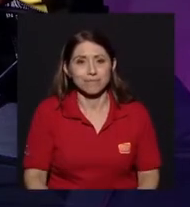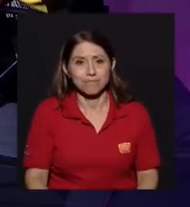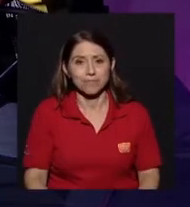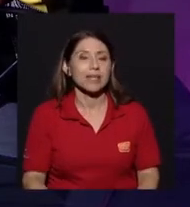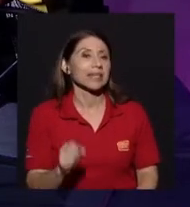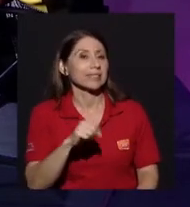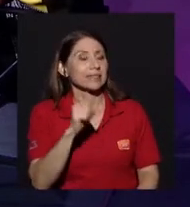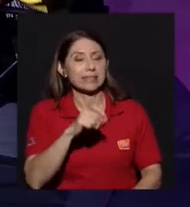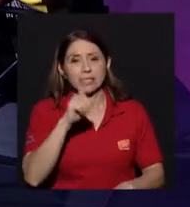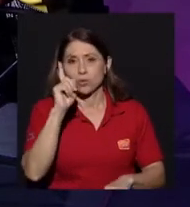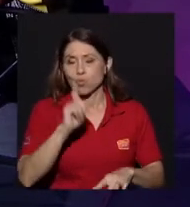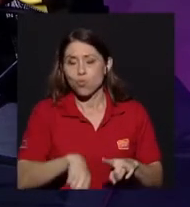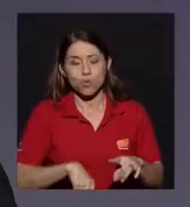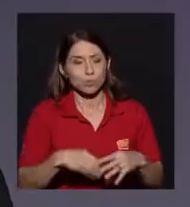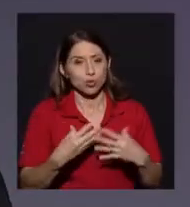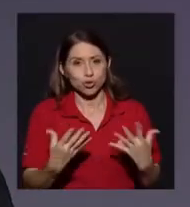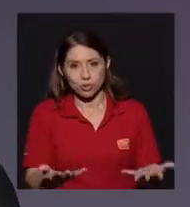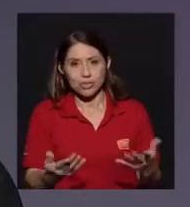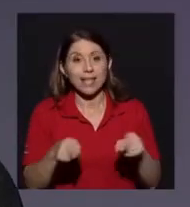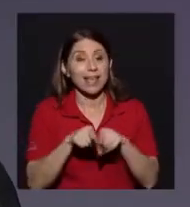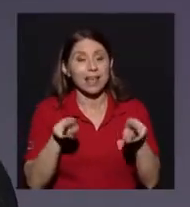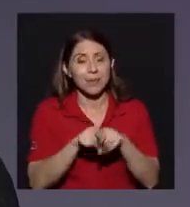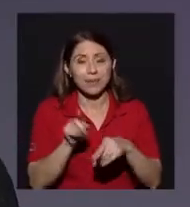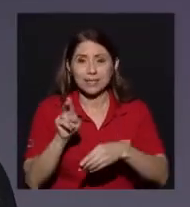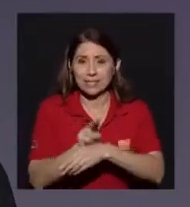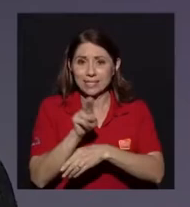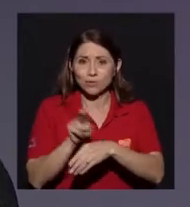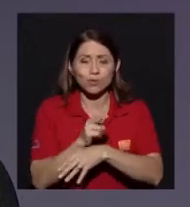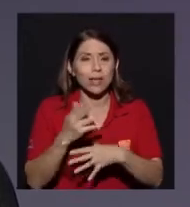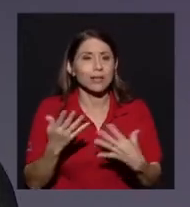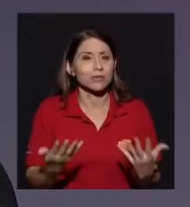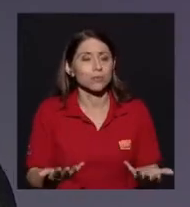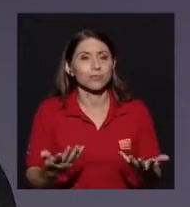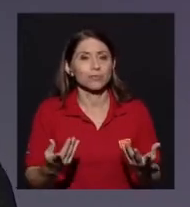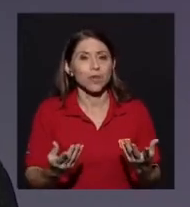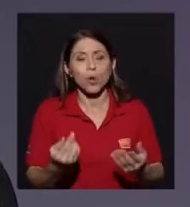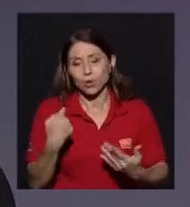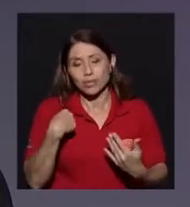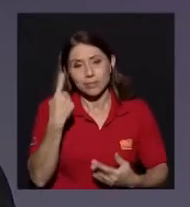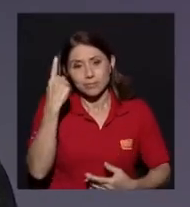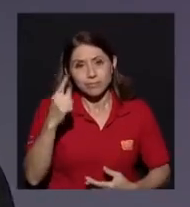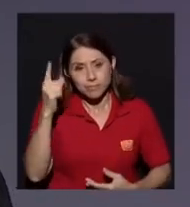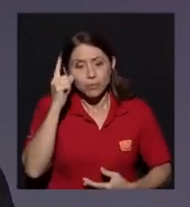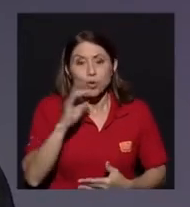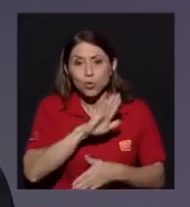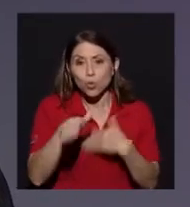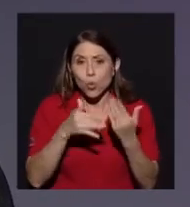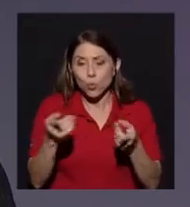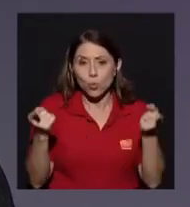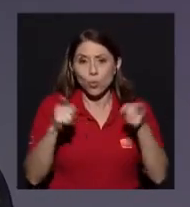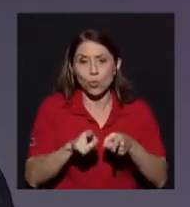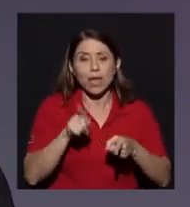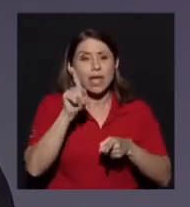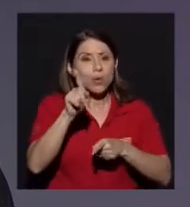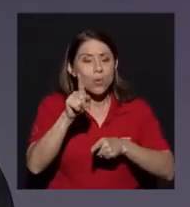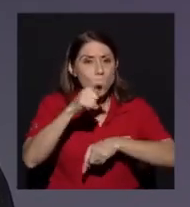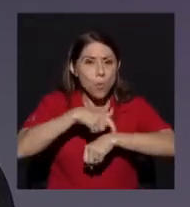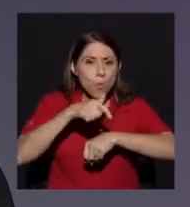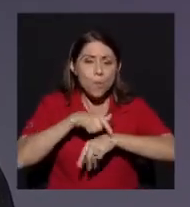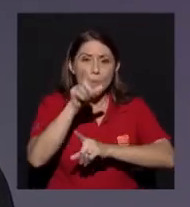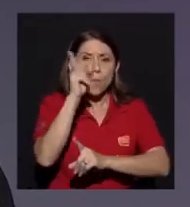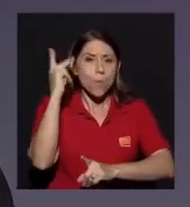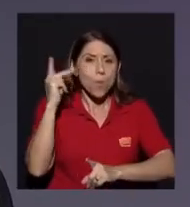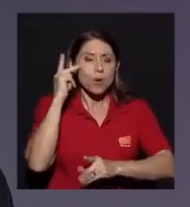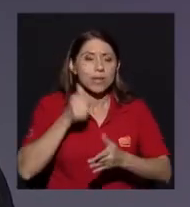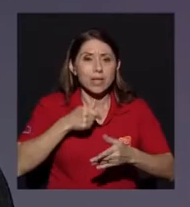definitivamente no es posible y además que se estén usando uno claro evidentemente todo esto se da en un contexto político electoral para decir